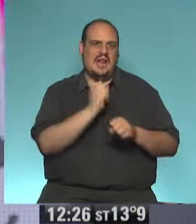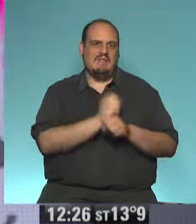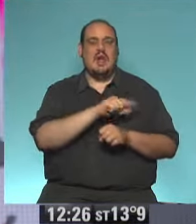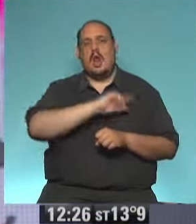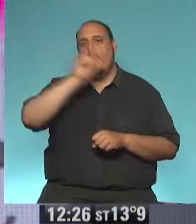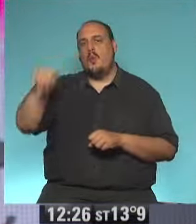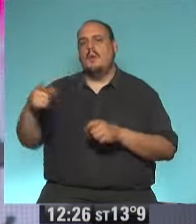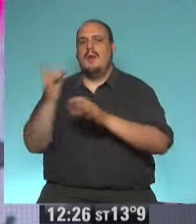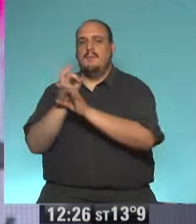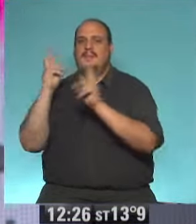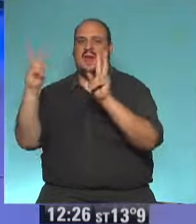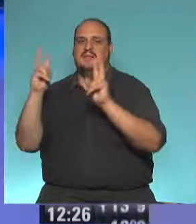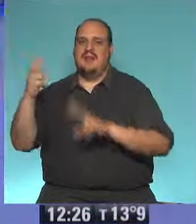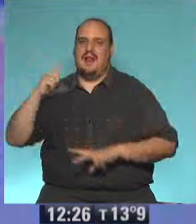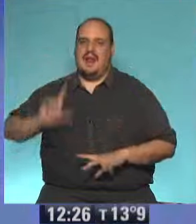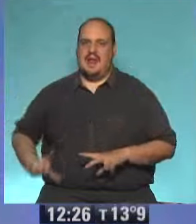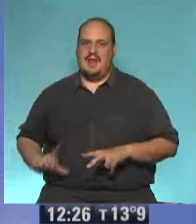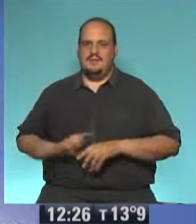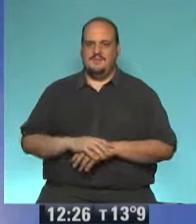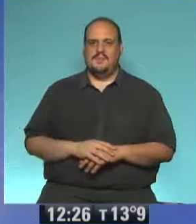con nuestra maestra Lara.